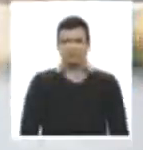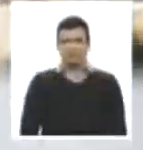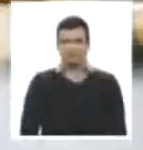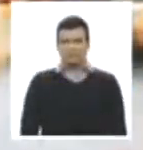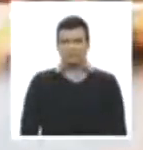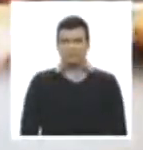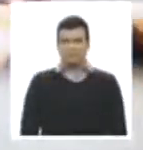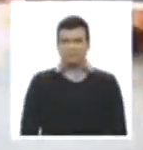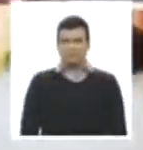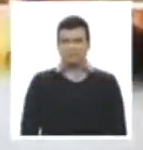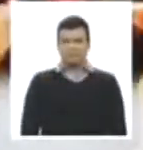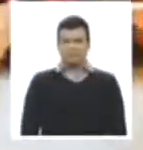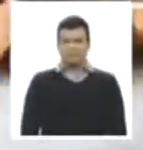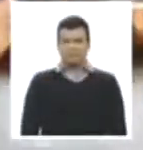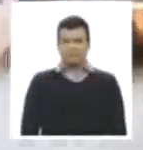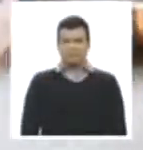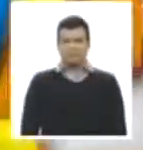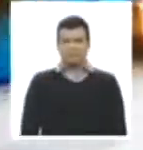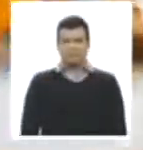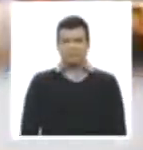noticia.